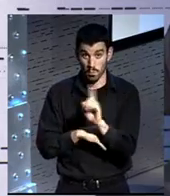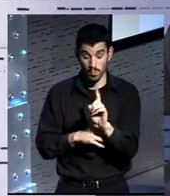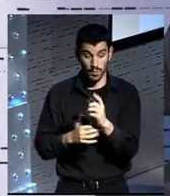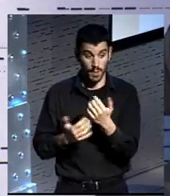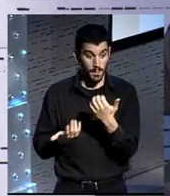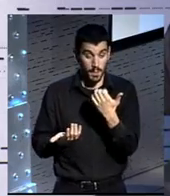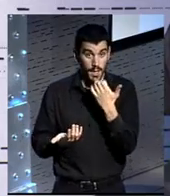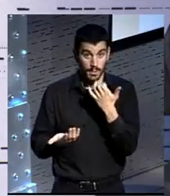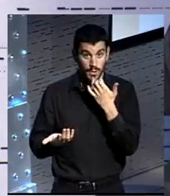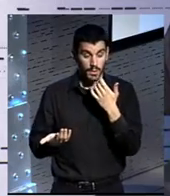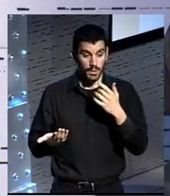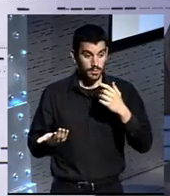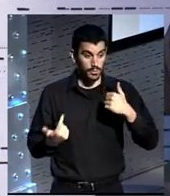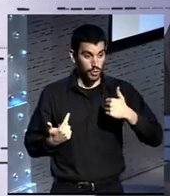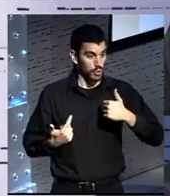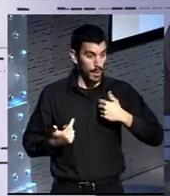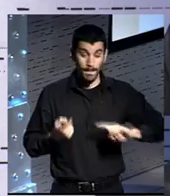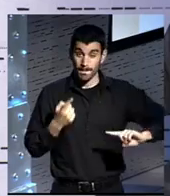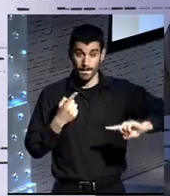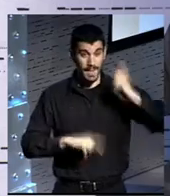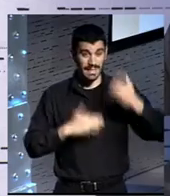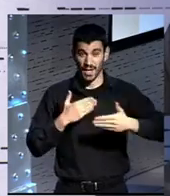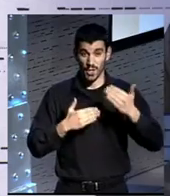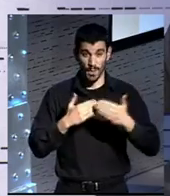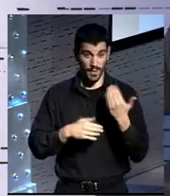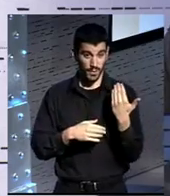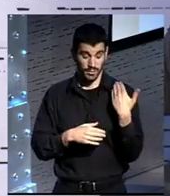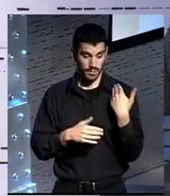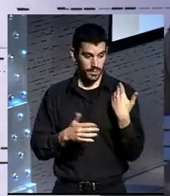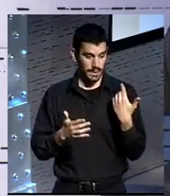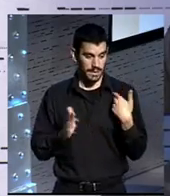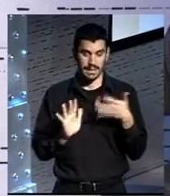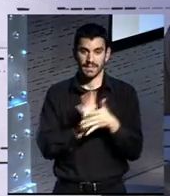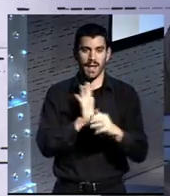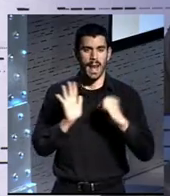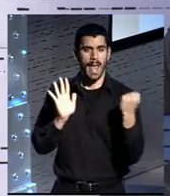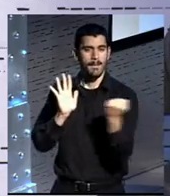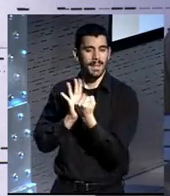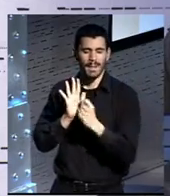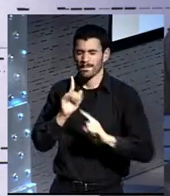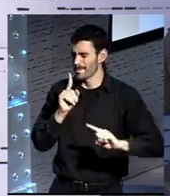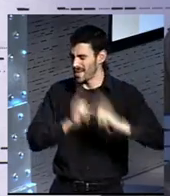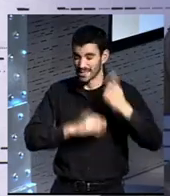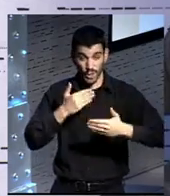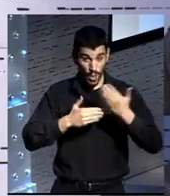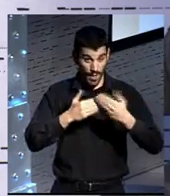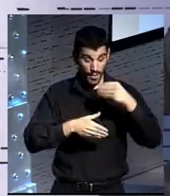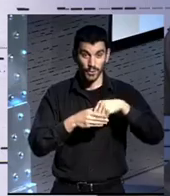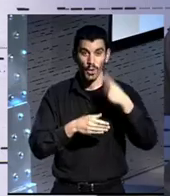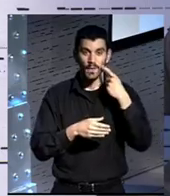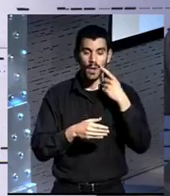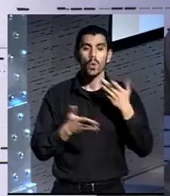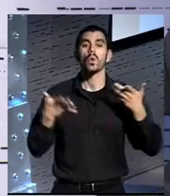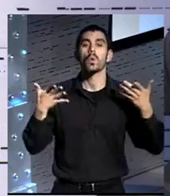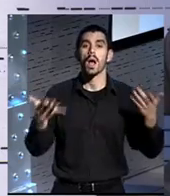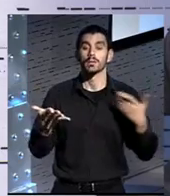principal innovación que hicimos nosotros, que estamos considerados como probablemente la marca más innovadora en banca, es